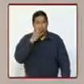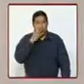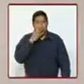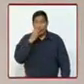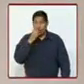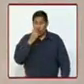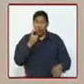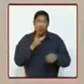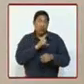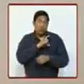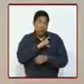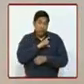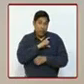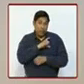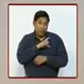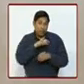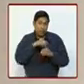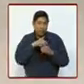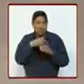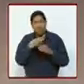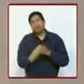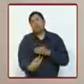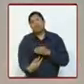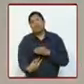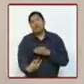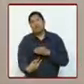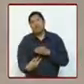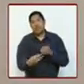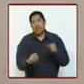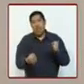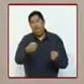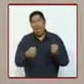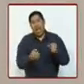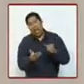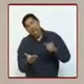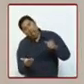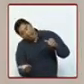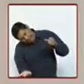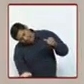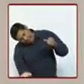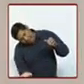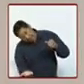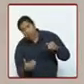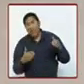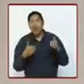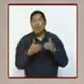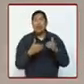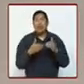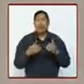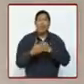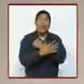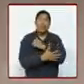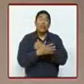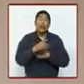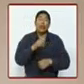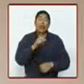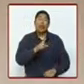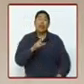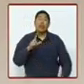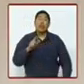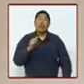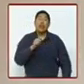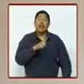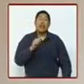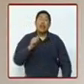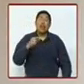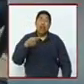Y un patrullero se accidentó en la carretera diagonal Jaime Mendoza, a la altura de la localidad de Yayagua. Esto